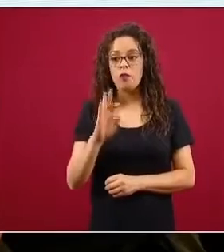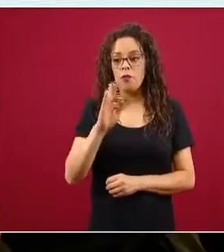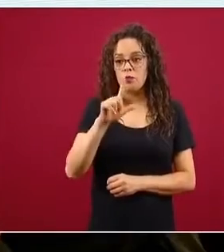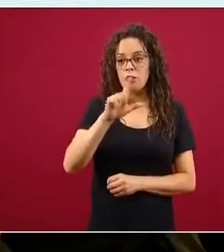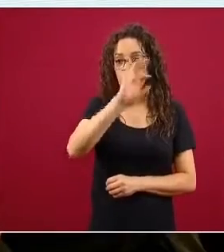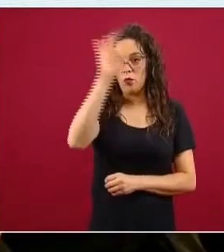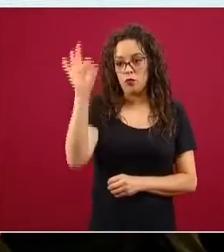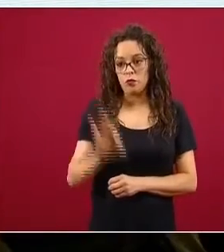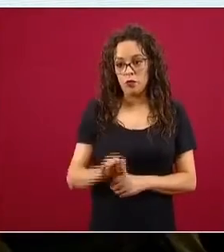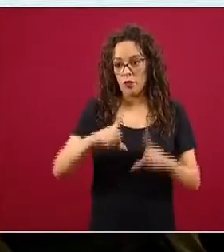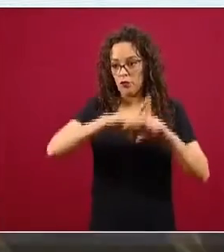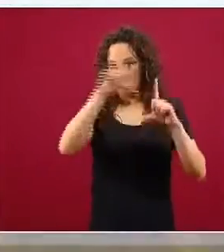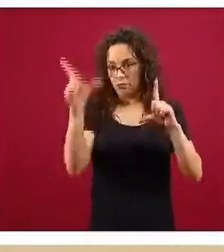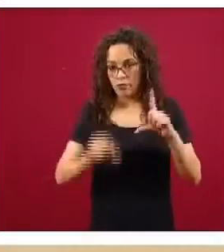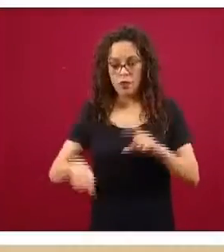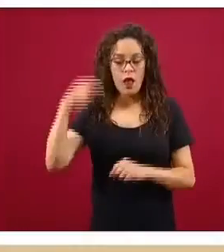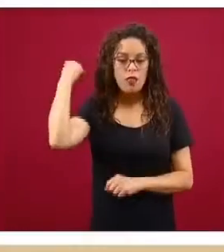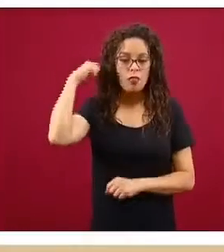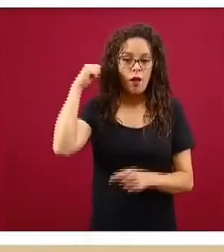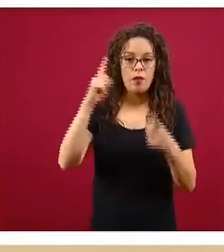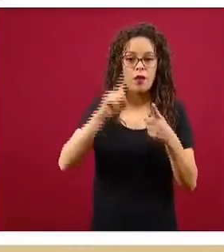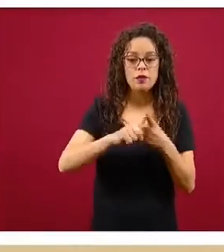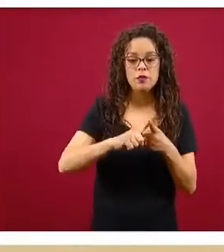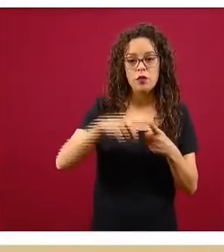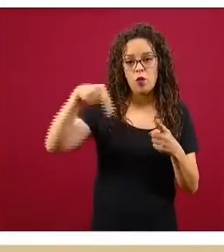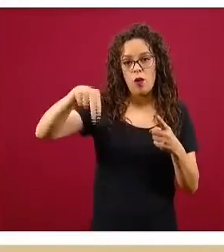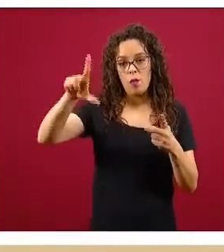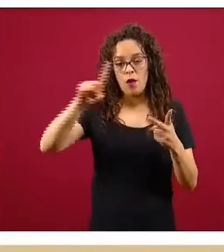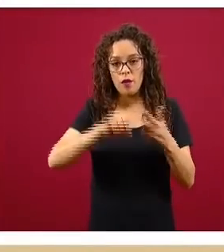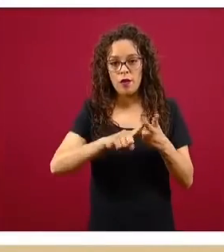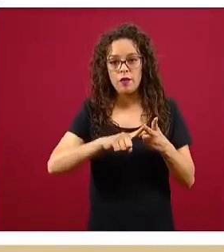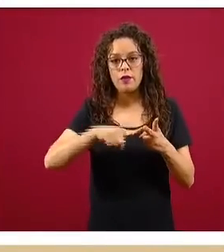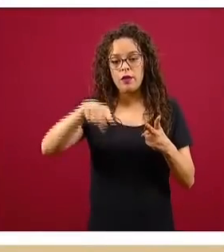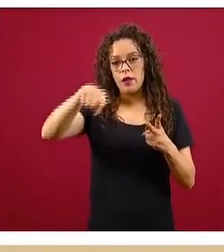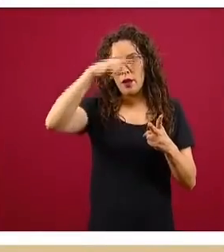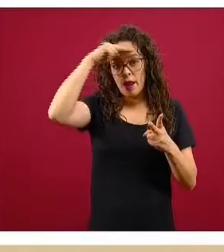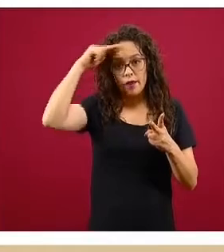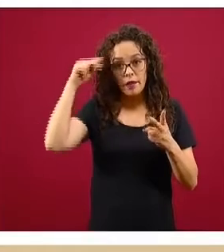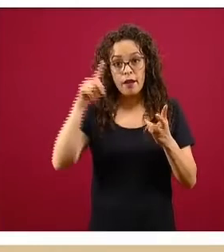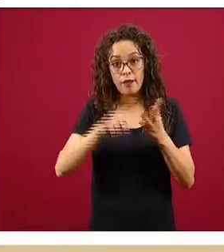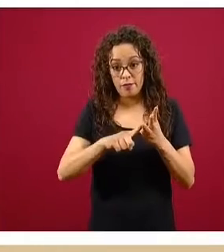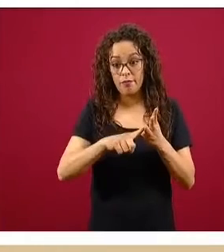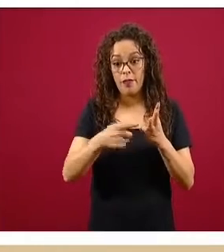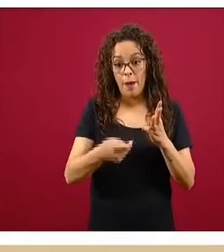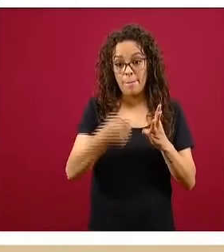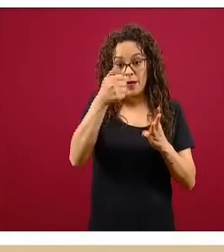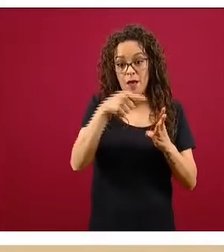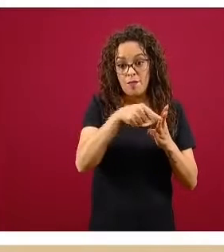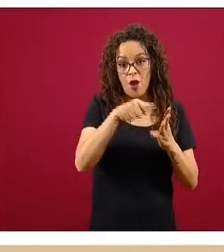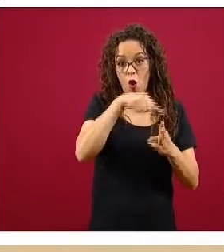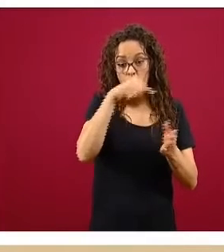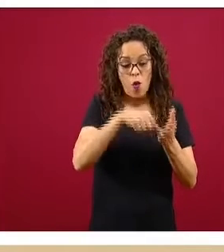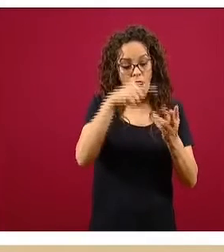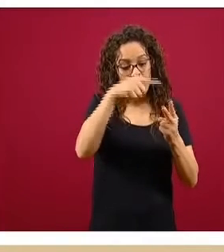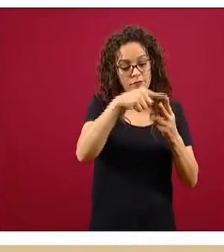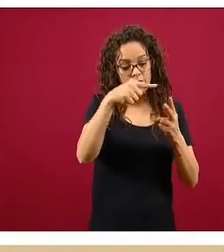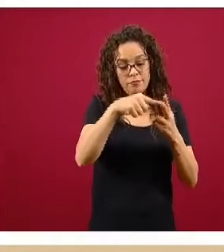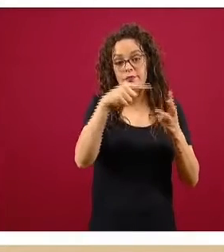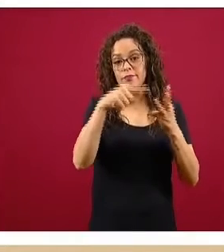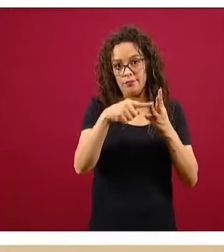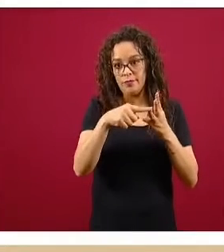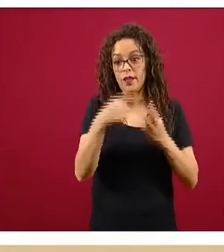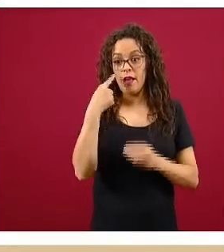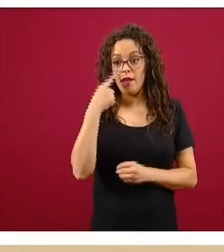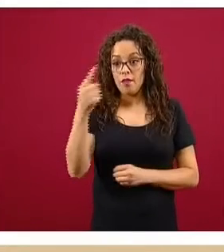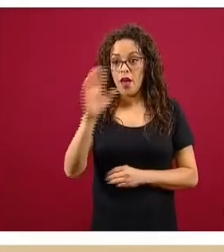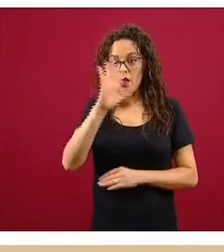nacional, Tabasco, Nuevo León y Nayarit en los primeros lugares. Vemos ya un Nayarit acercándose ya a un nivel de seguridad,